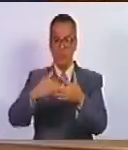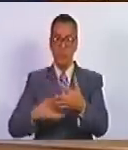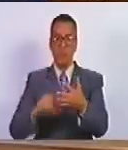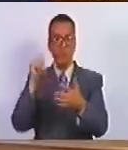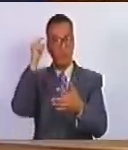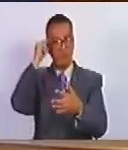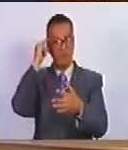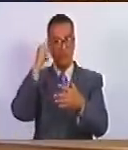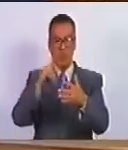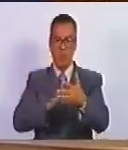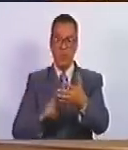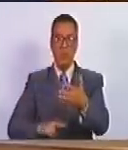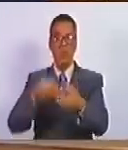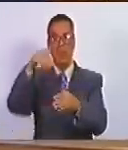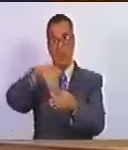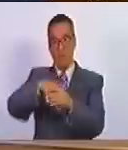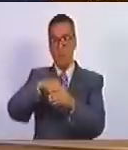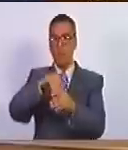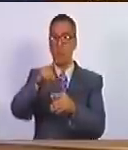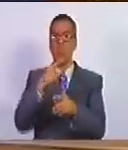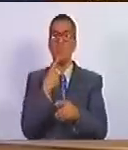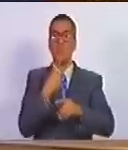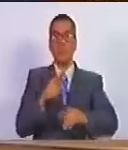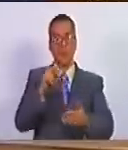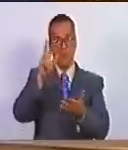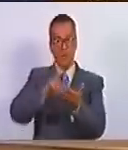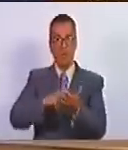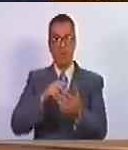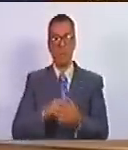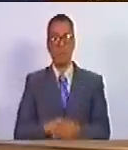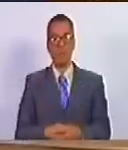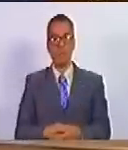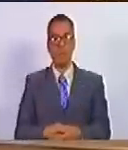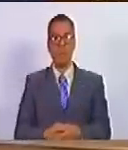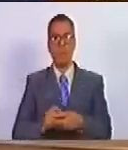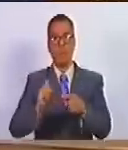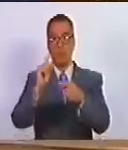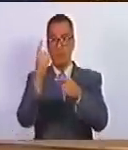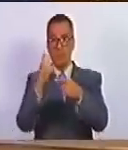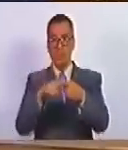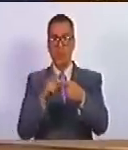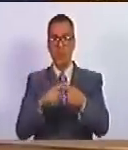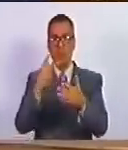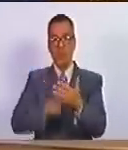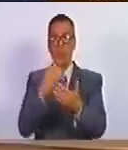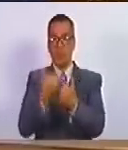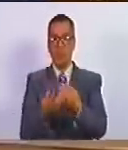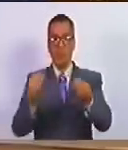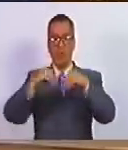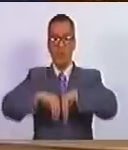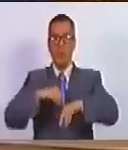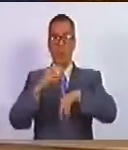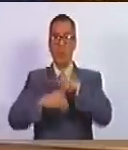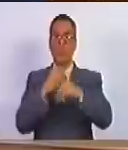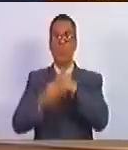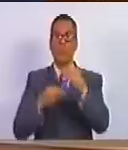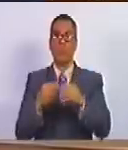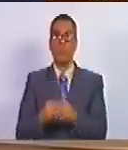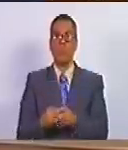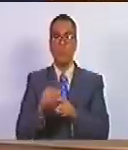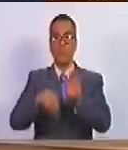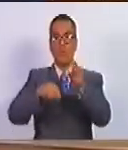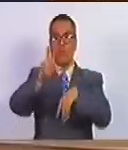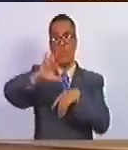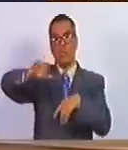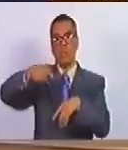cual, una vez leída y sometida a votación, resultó aprobada. Primero, proyecto de acuerdo con motivo de establecer el 15